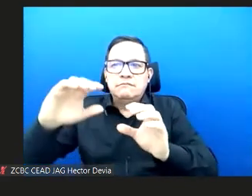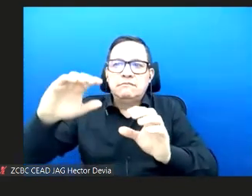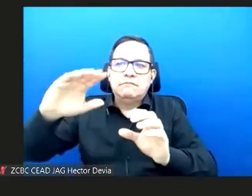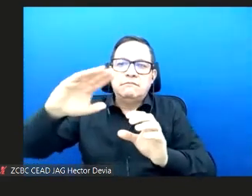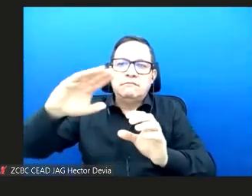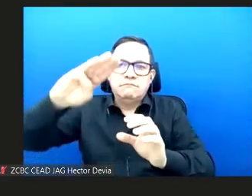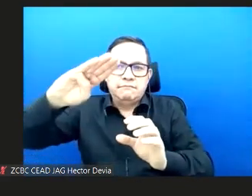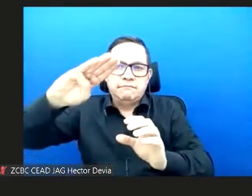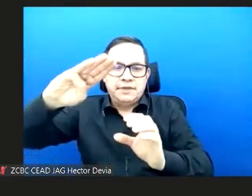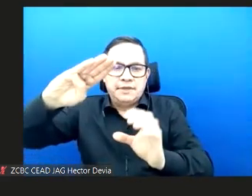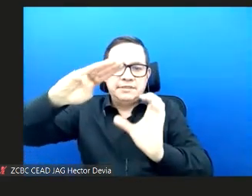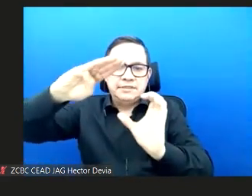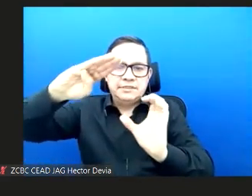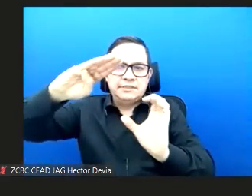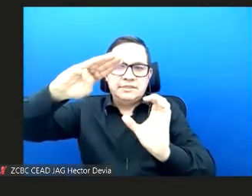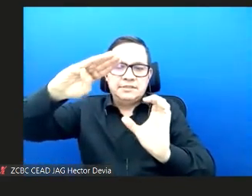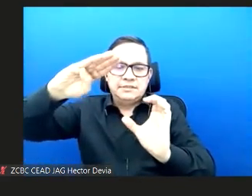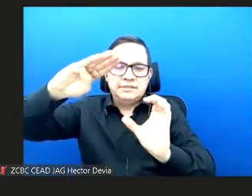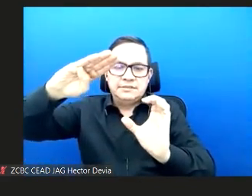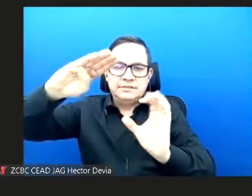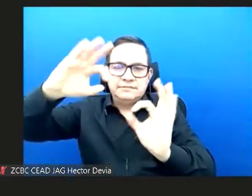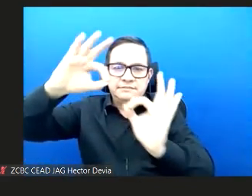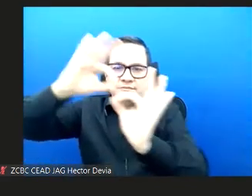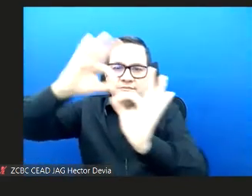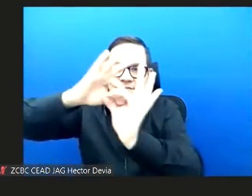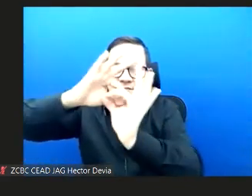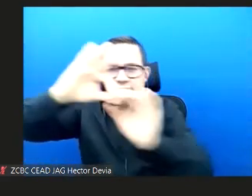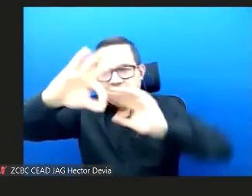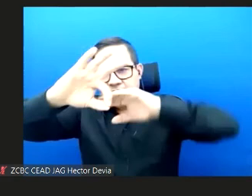simbólico es difícil por lo que no tienen un teclado.